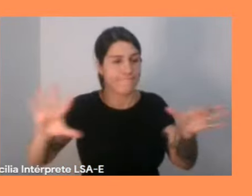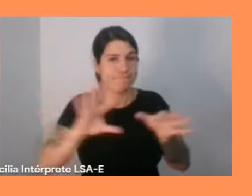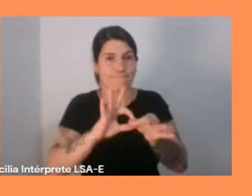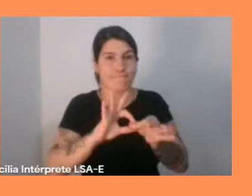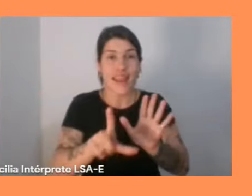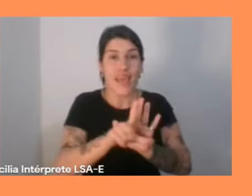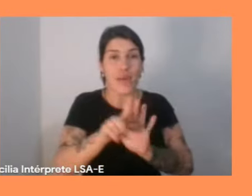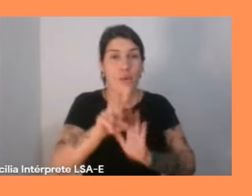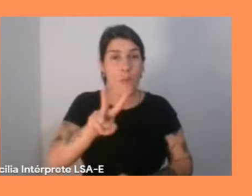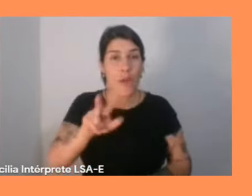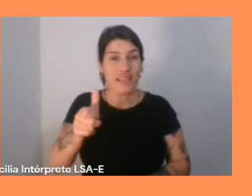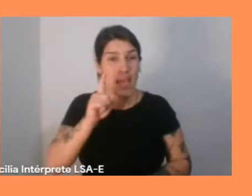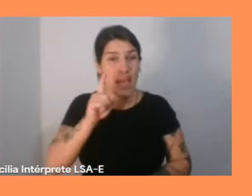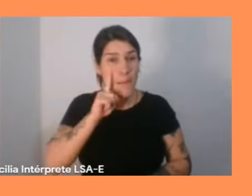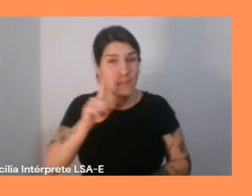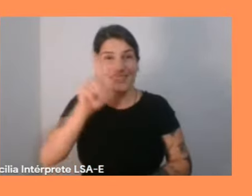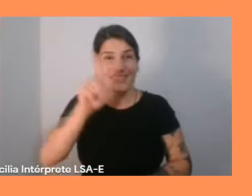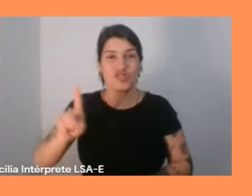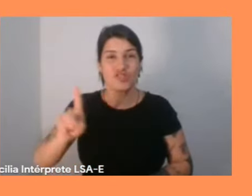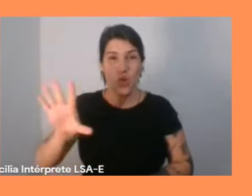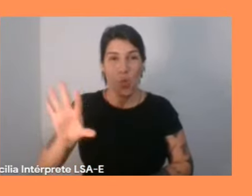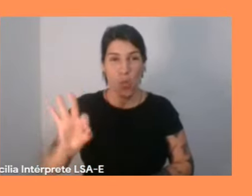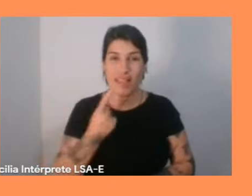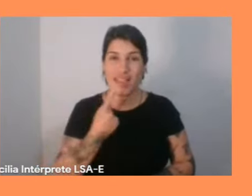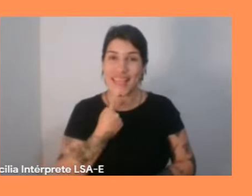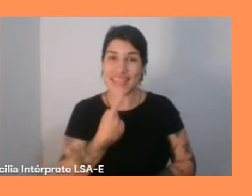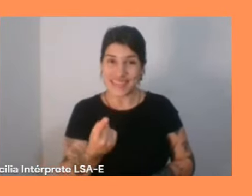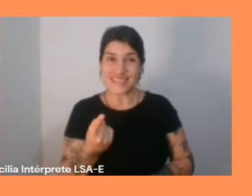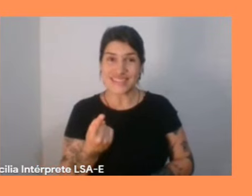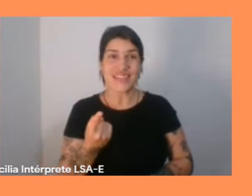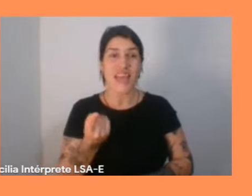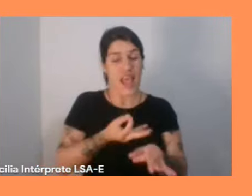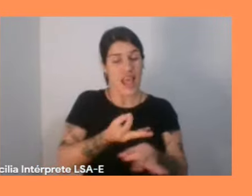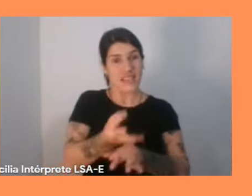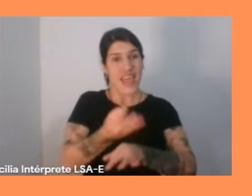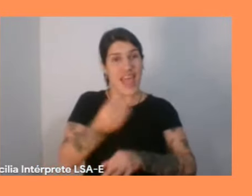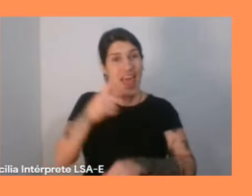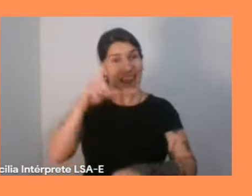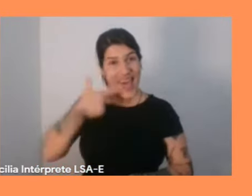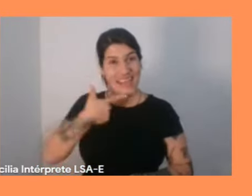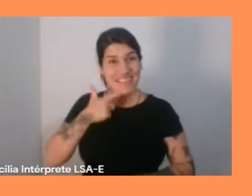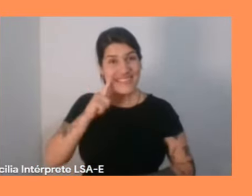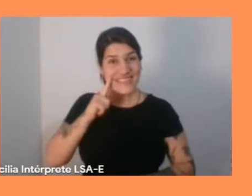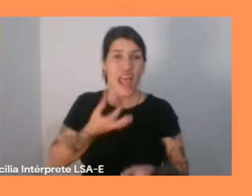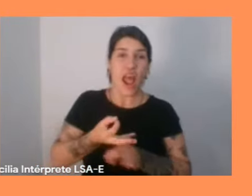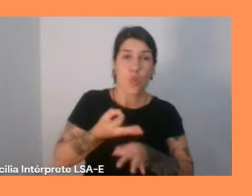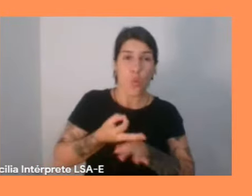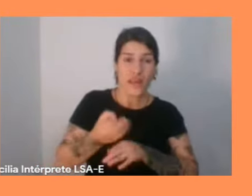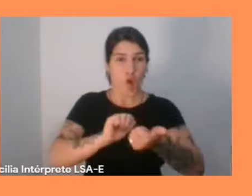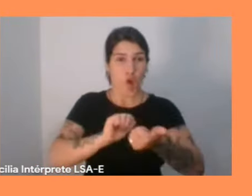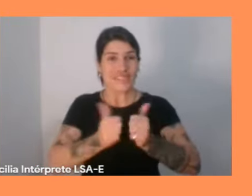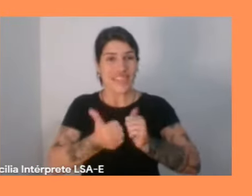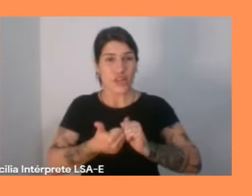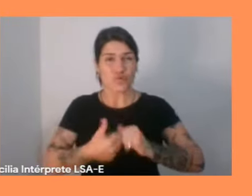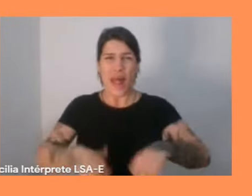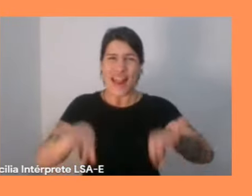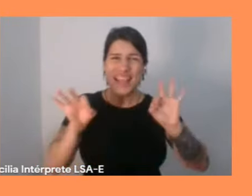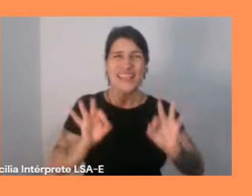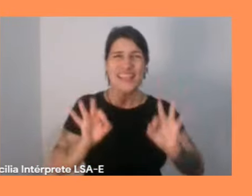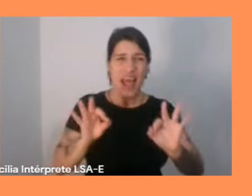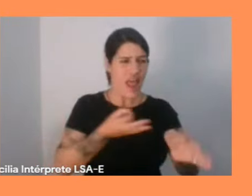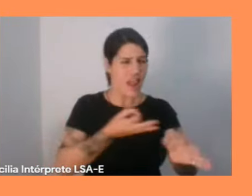obligatorio enseñar educación sexual integral en todas las escuelas del país, sean de gestión estatal o